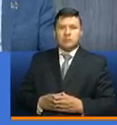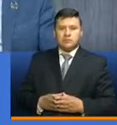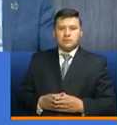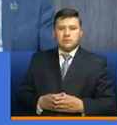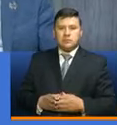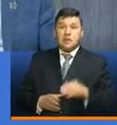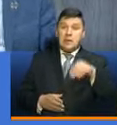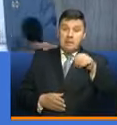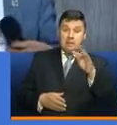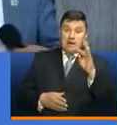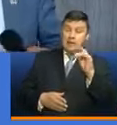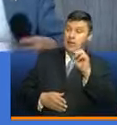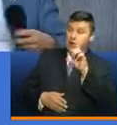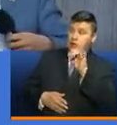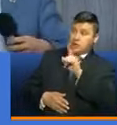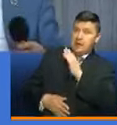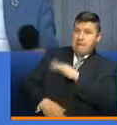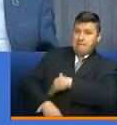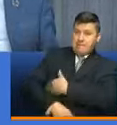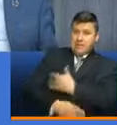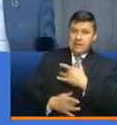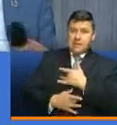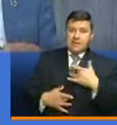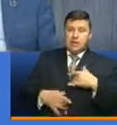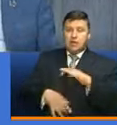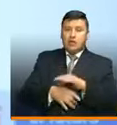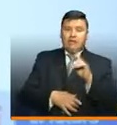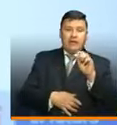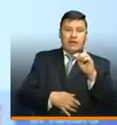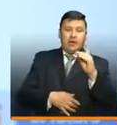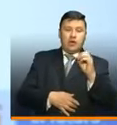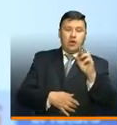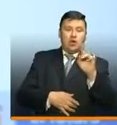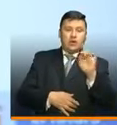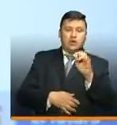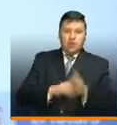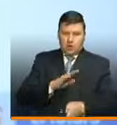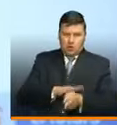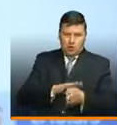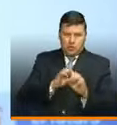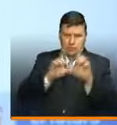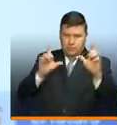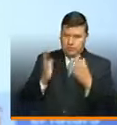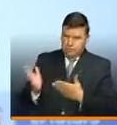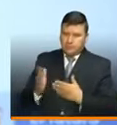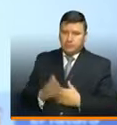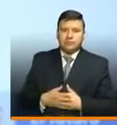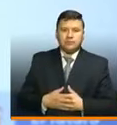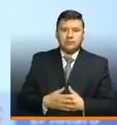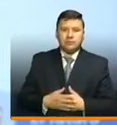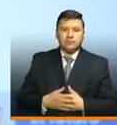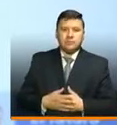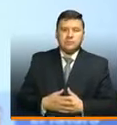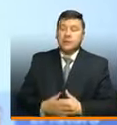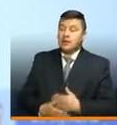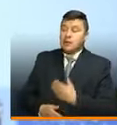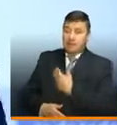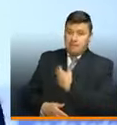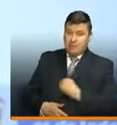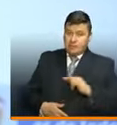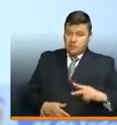Marta Lucía, al señor ministro de Salud, doctor Fernando Ruiz, para continuar con esta transmisión. Señora